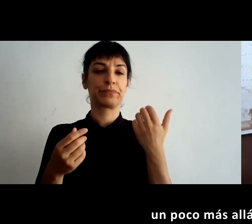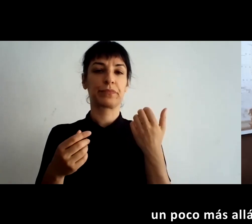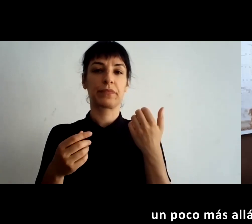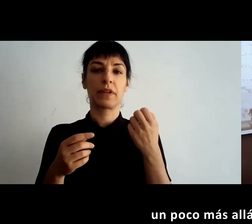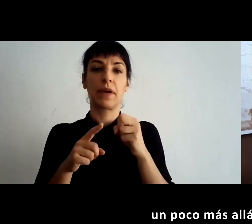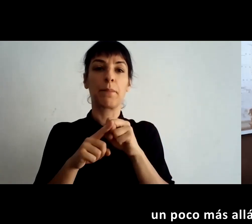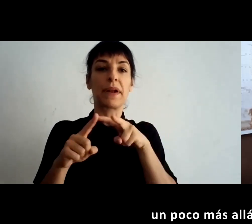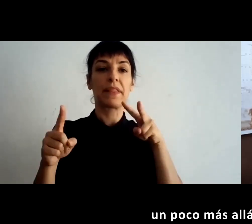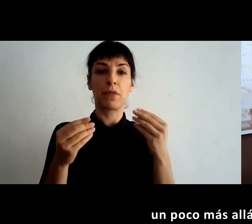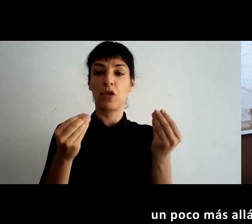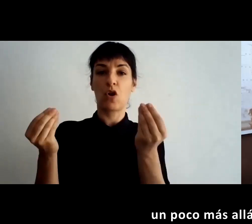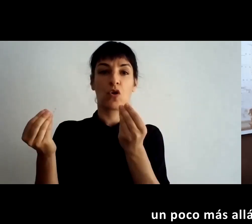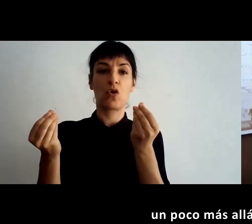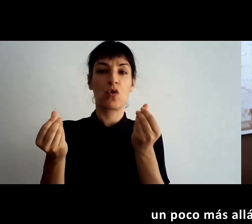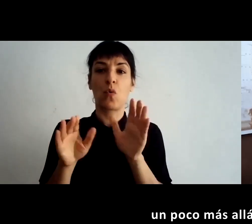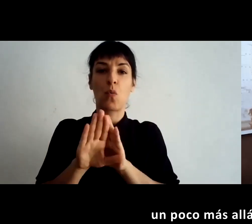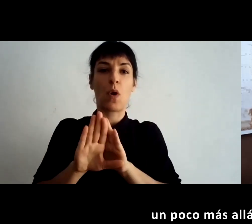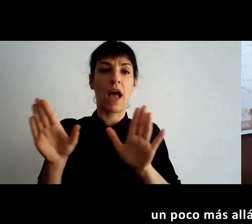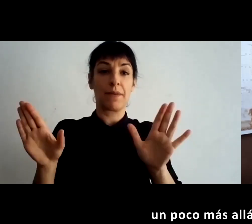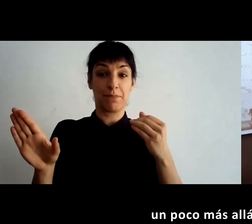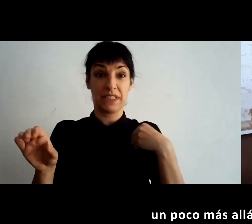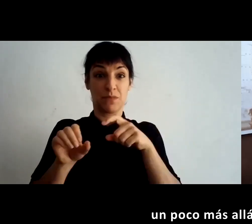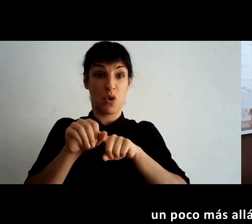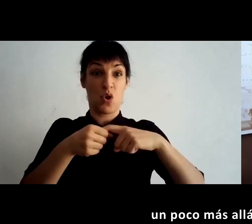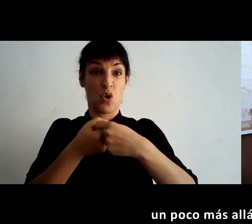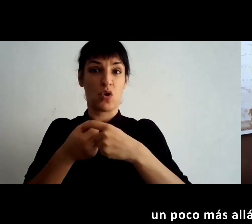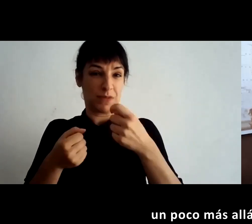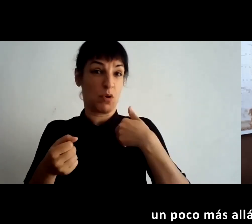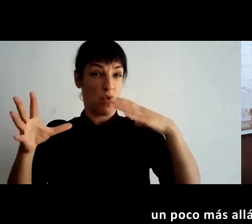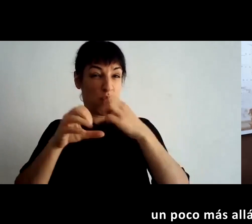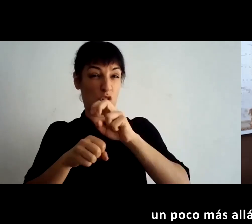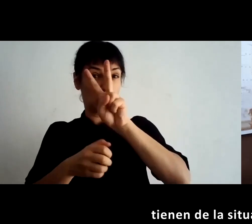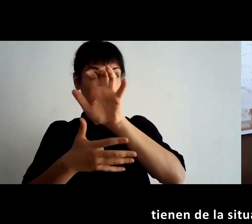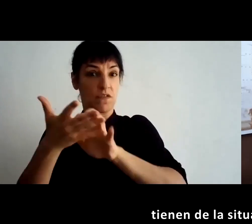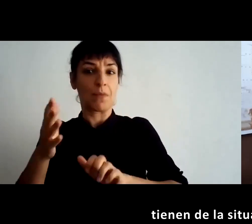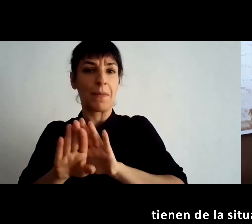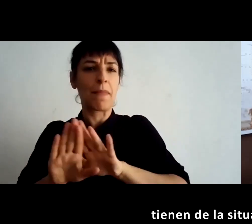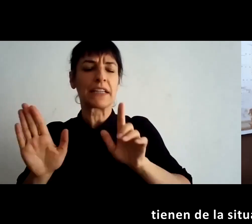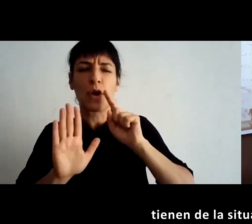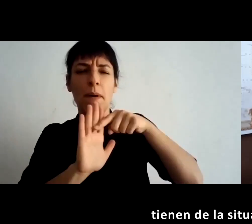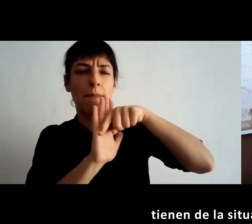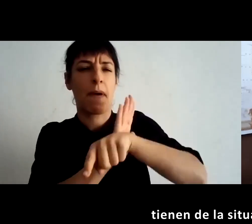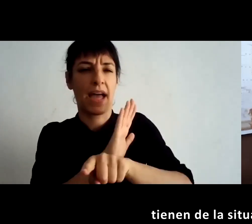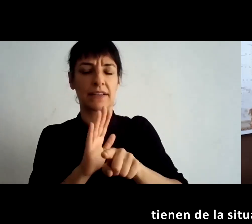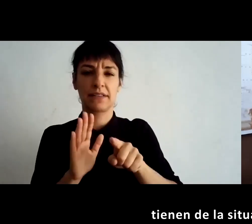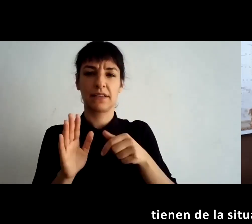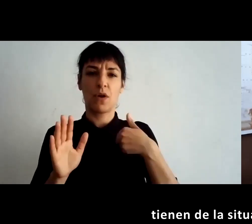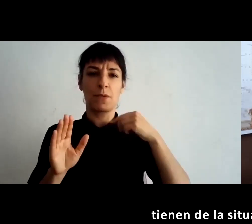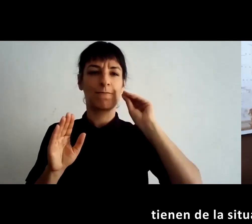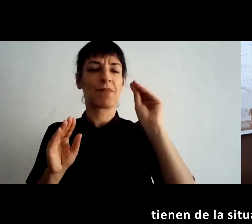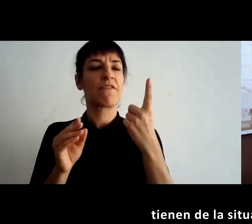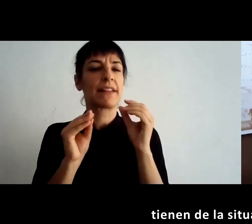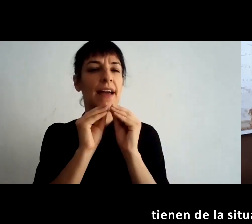de la situación, que es el foco central del segundo informe. Es decir, es una llamada a desarrollar